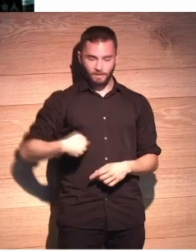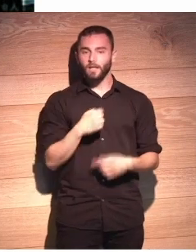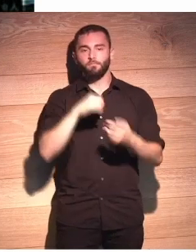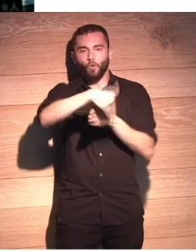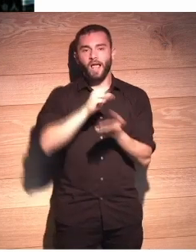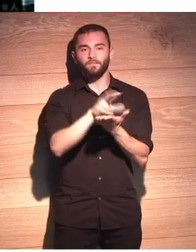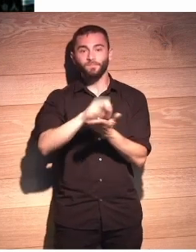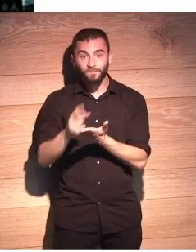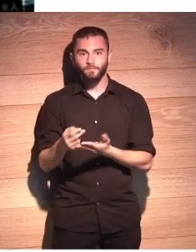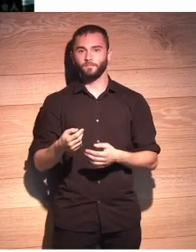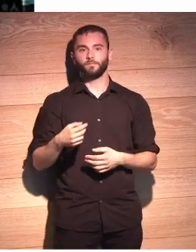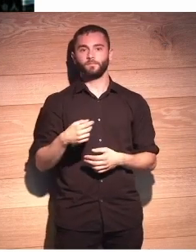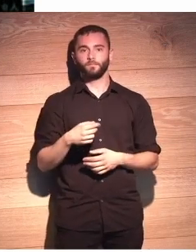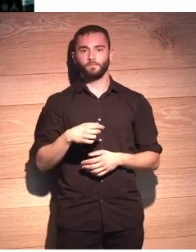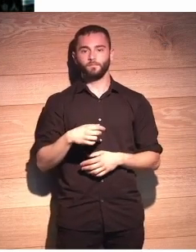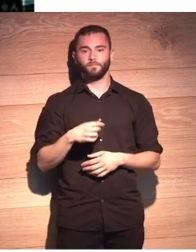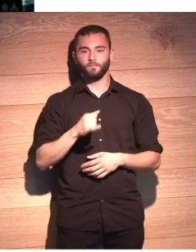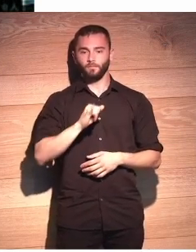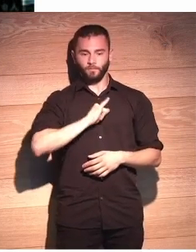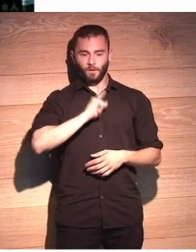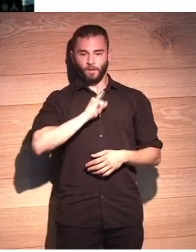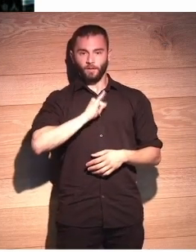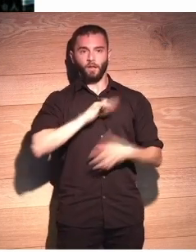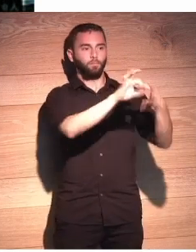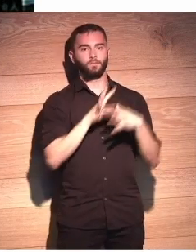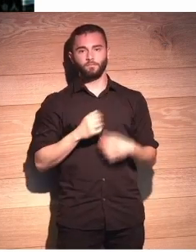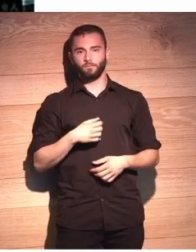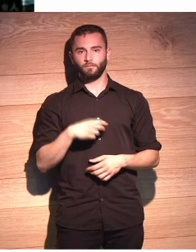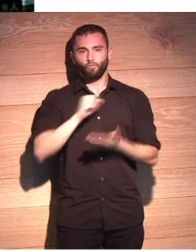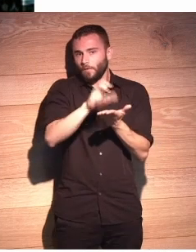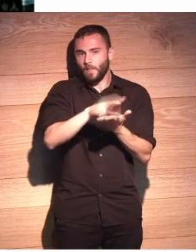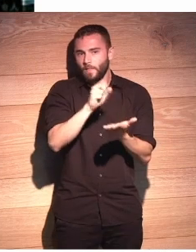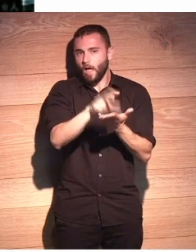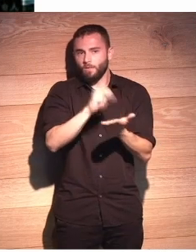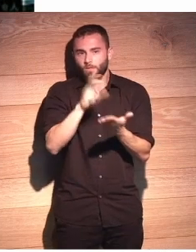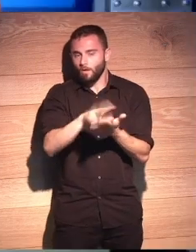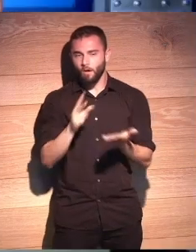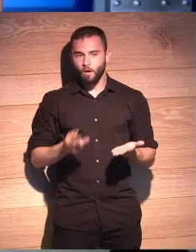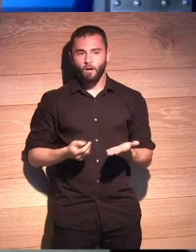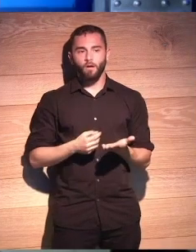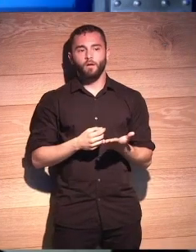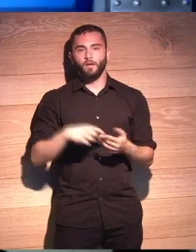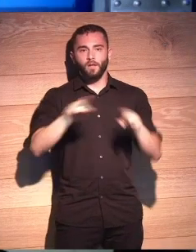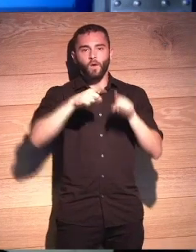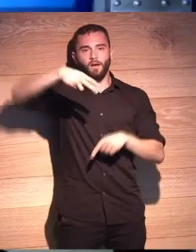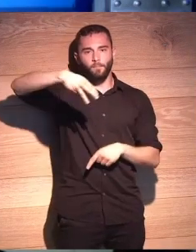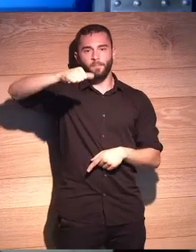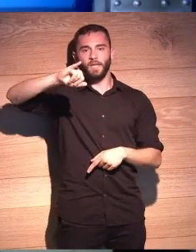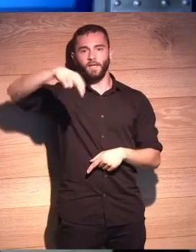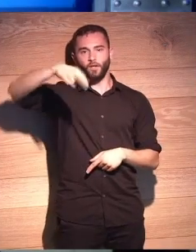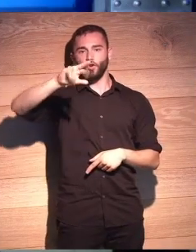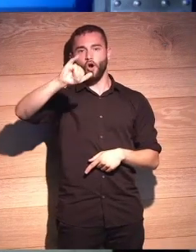la calle y te identifican como en Minority Report, ¿no? Tú vas andando y de repente también hay una aplicación rusa que lo